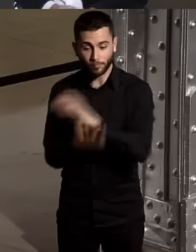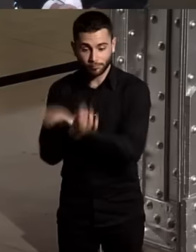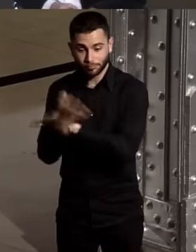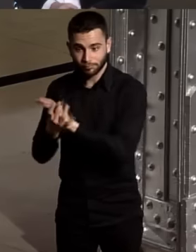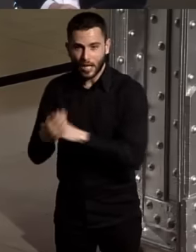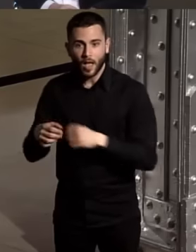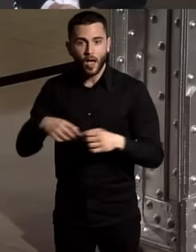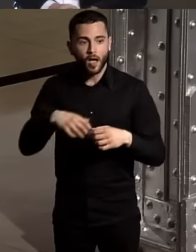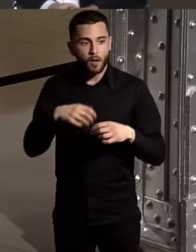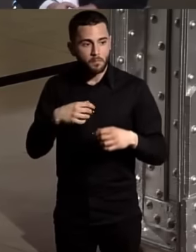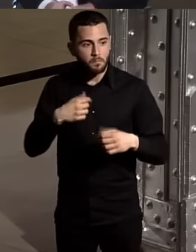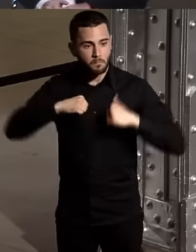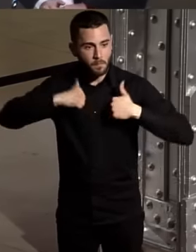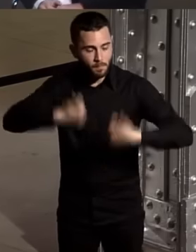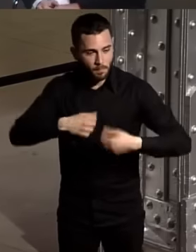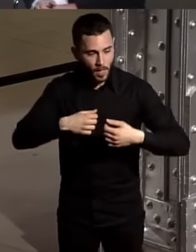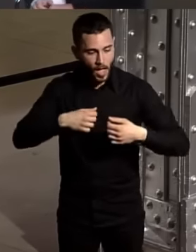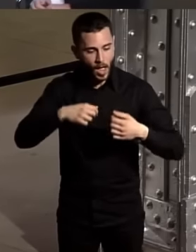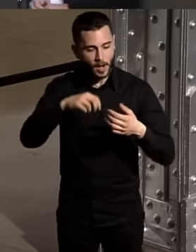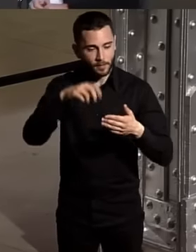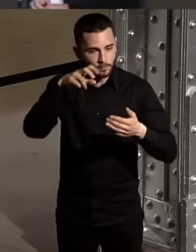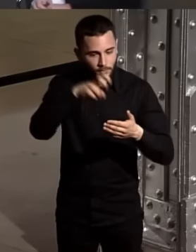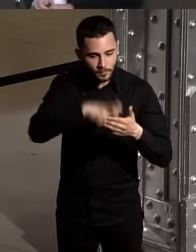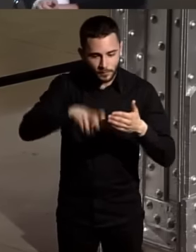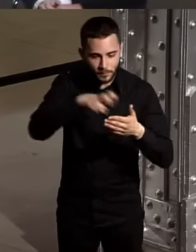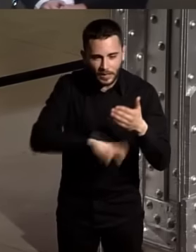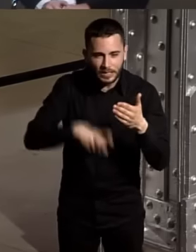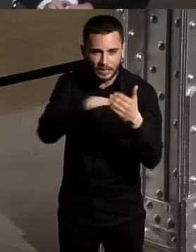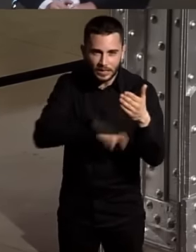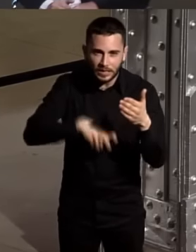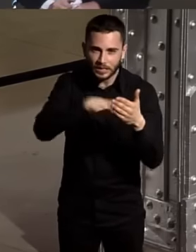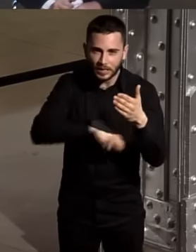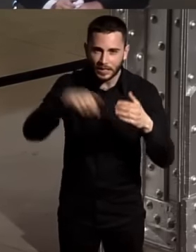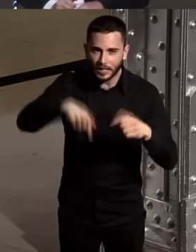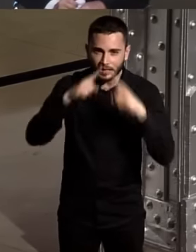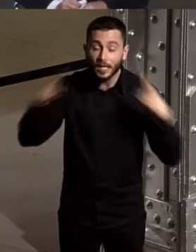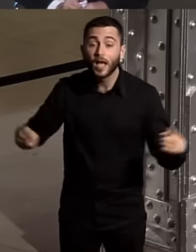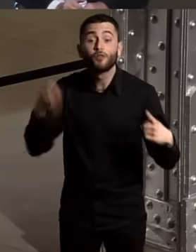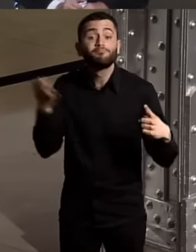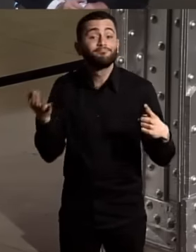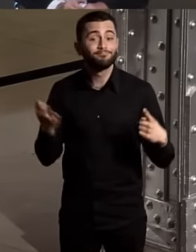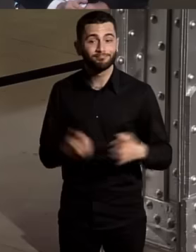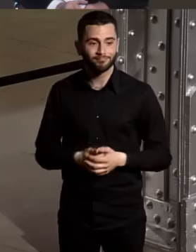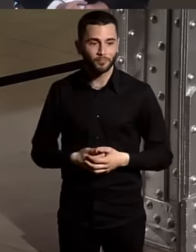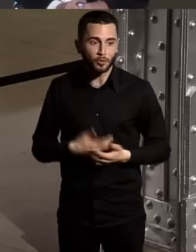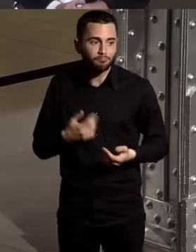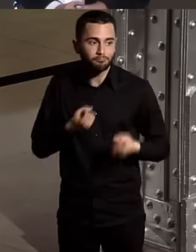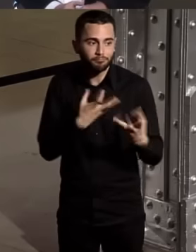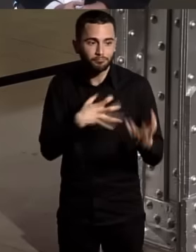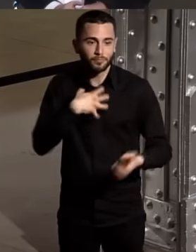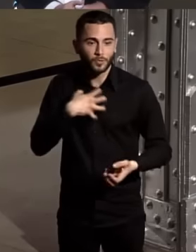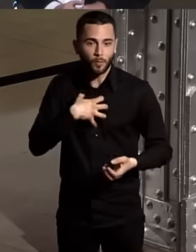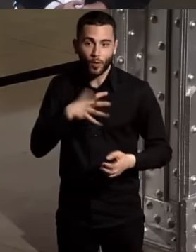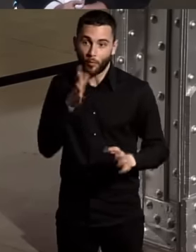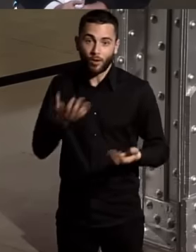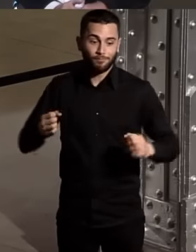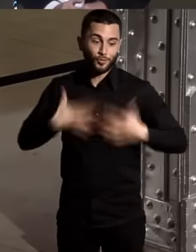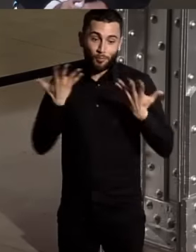A excavar qué esperáis encontrar este año Pues no te lo podría decir porque entonces no sería una